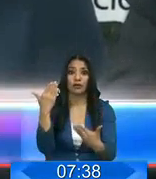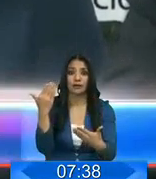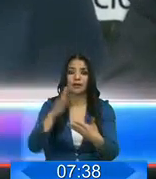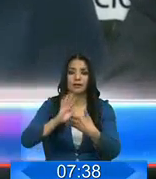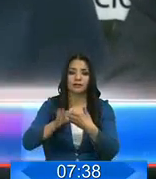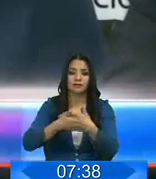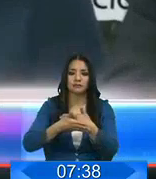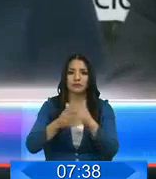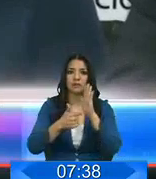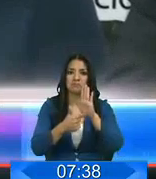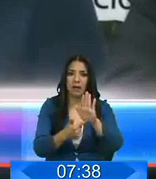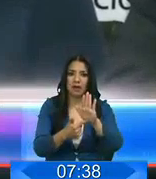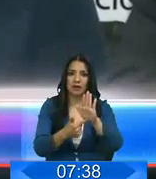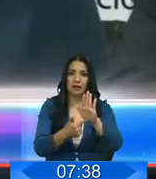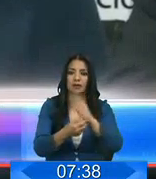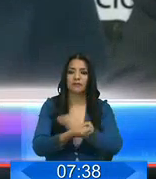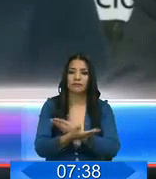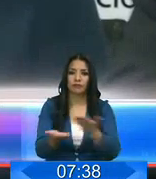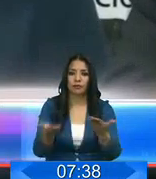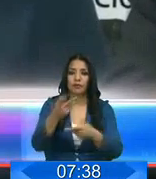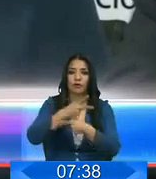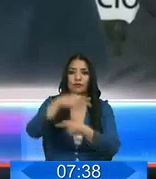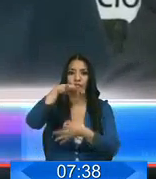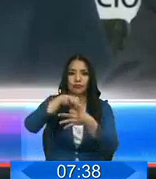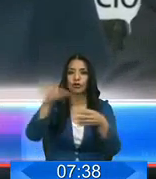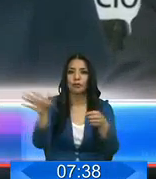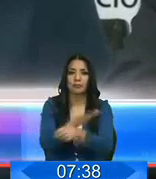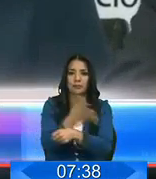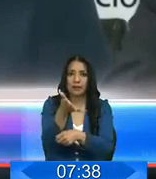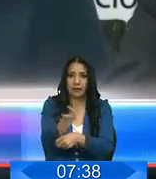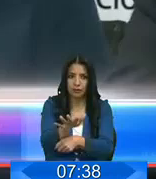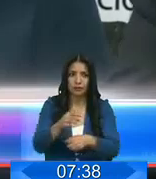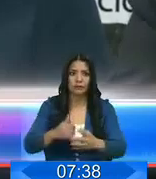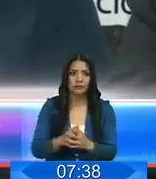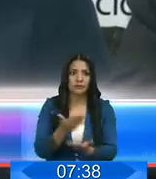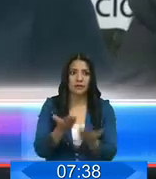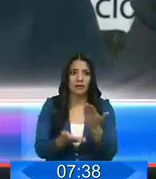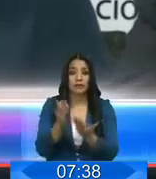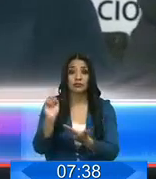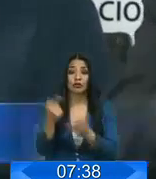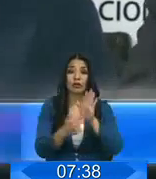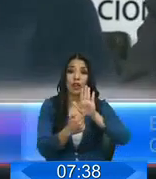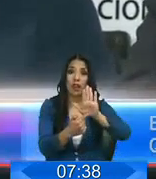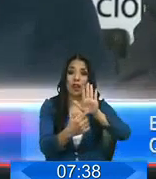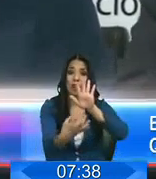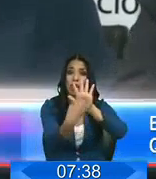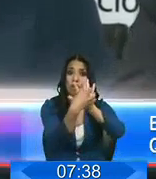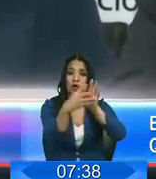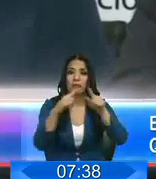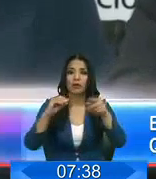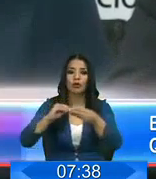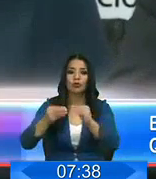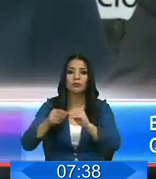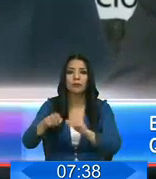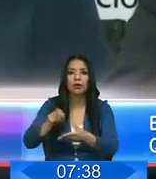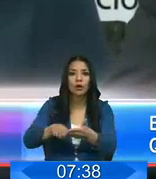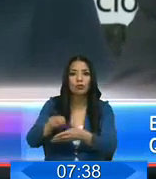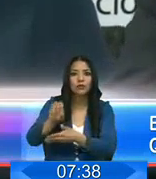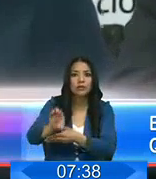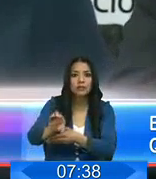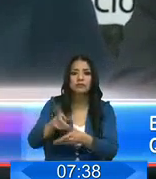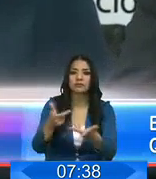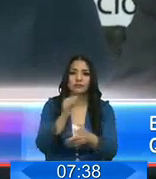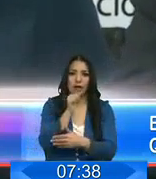imagen informativa del CNE incompleto. Entonces, de pronto sale solo el logo, pero no sale el número de la